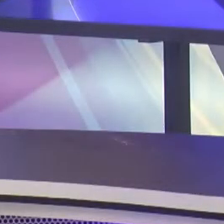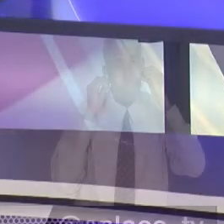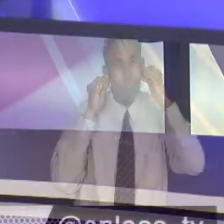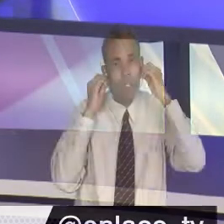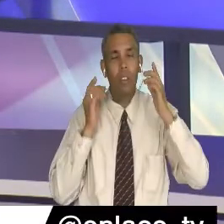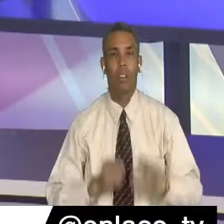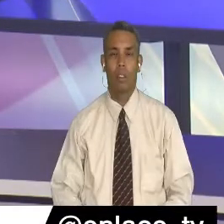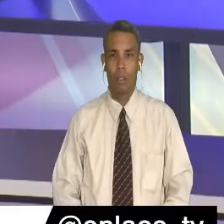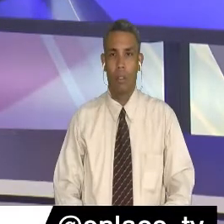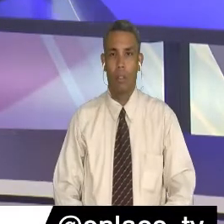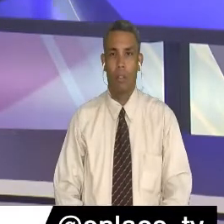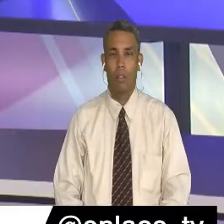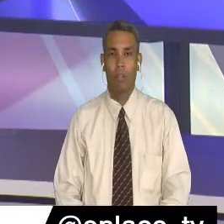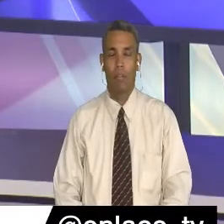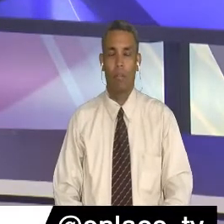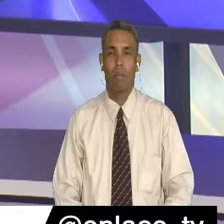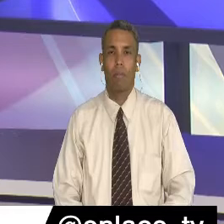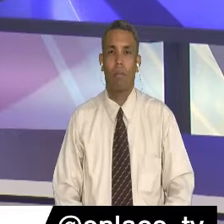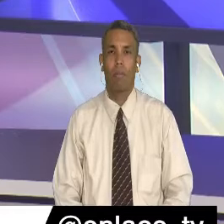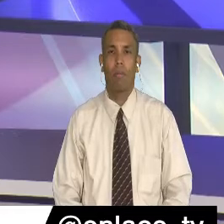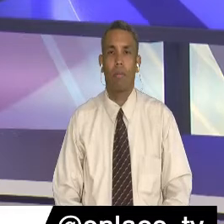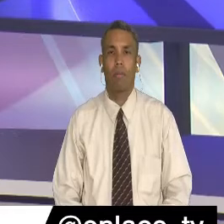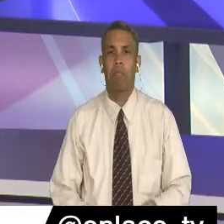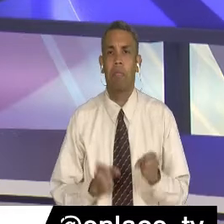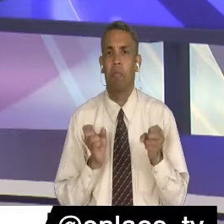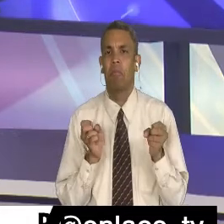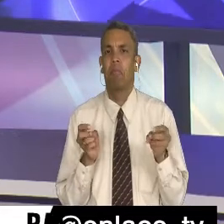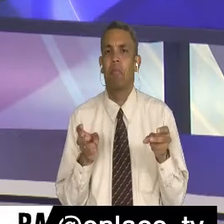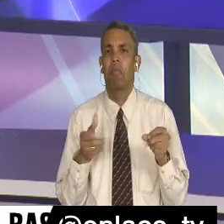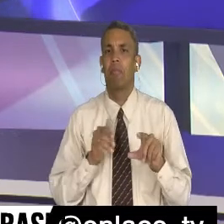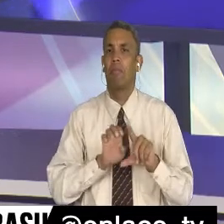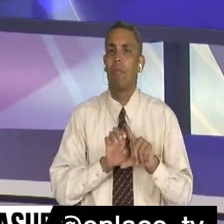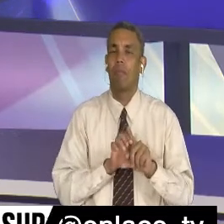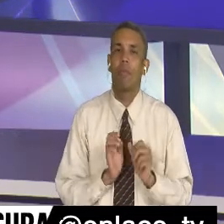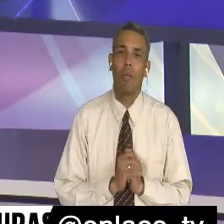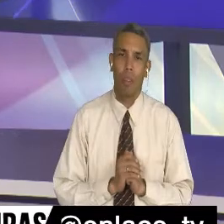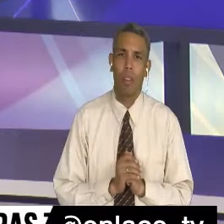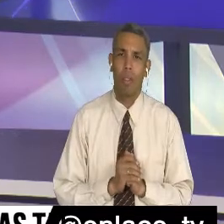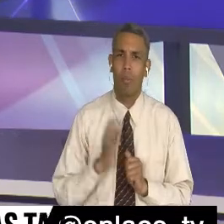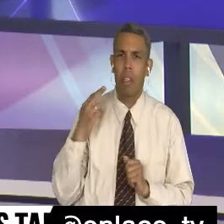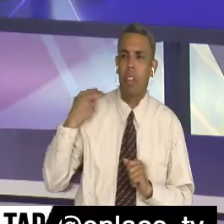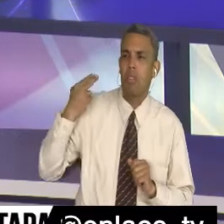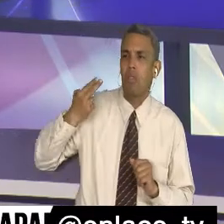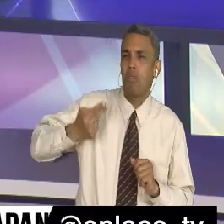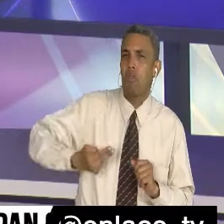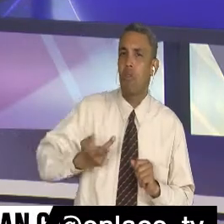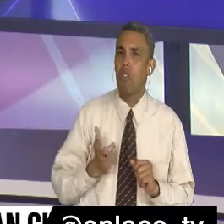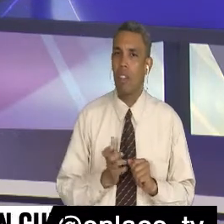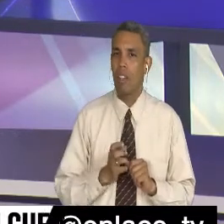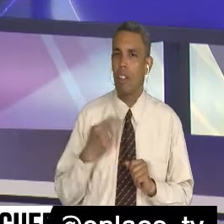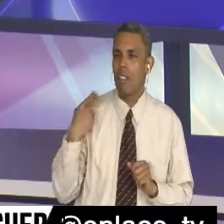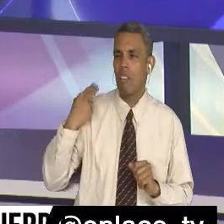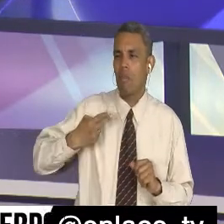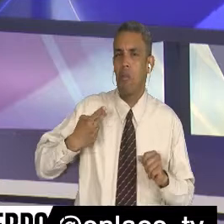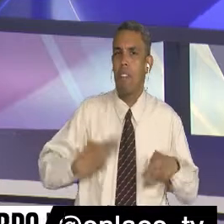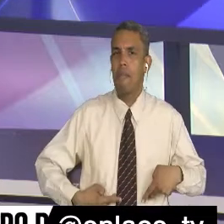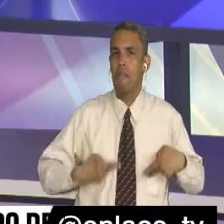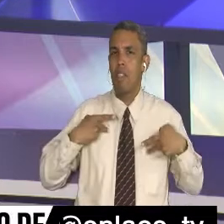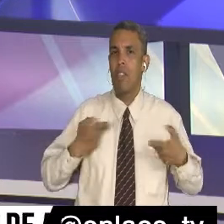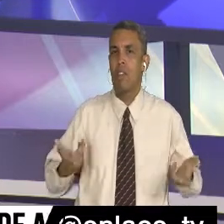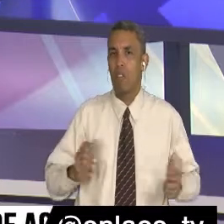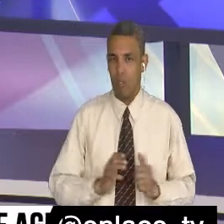Vuelve a la parrilla de programación de Enlace Televisión la segunda temporada de Historias de Vida, todos los lunes, miércoles y viernes, desde